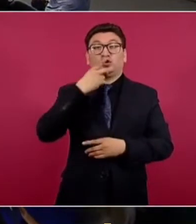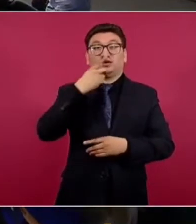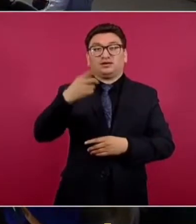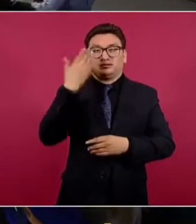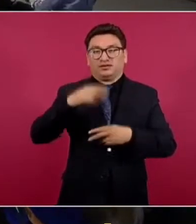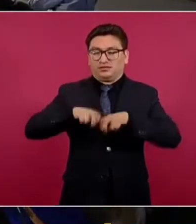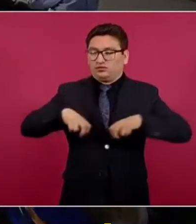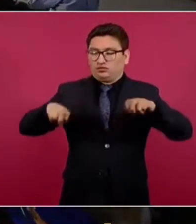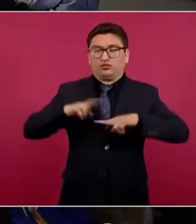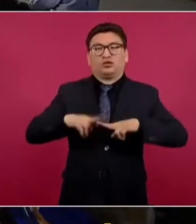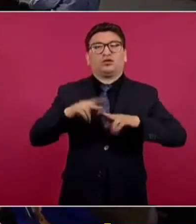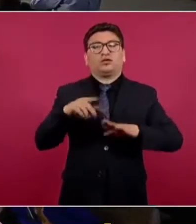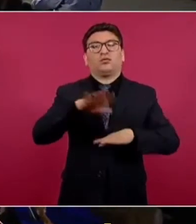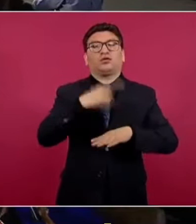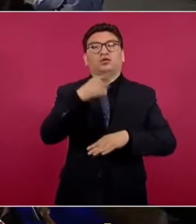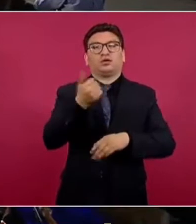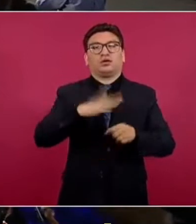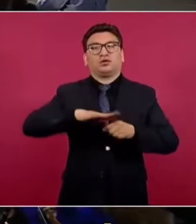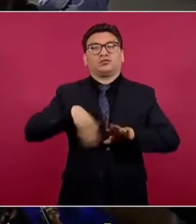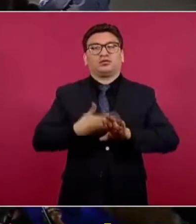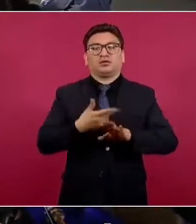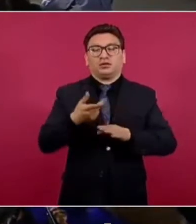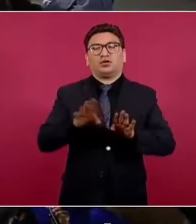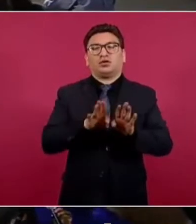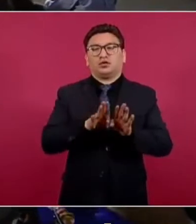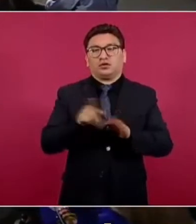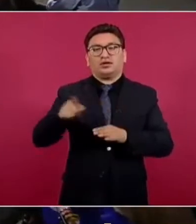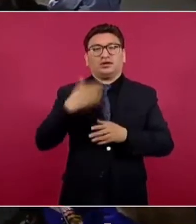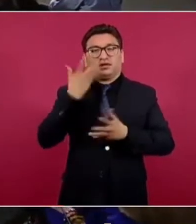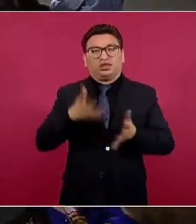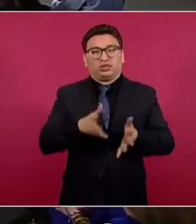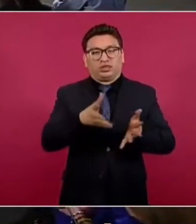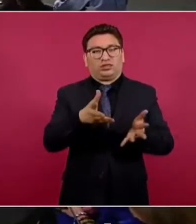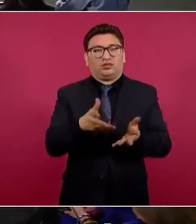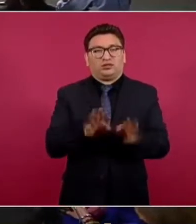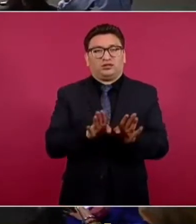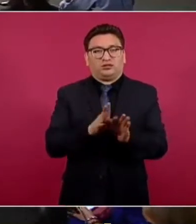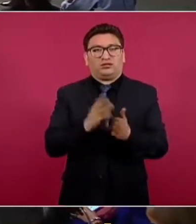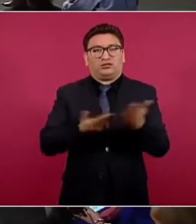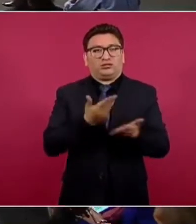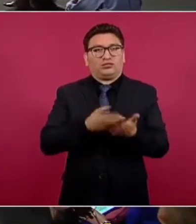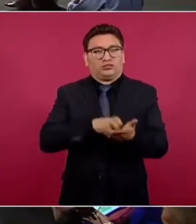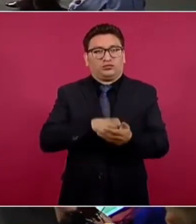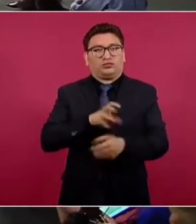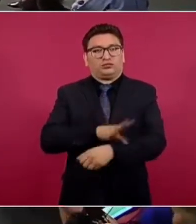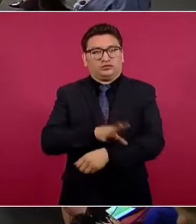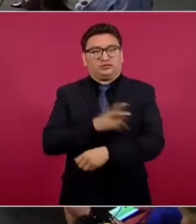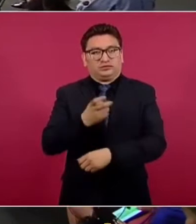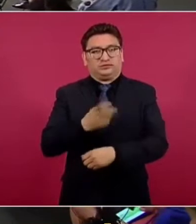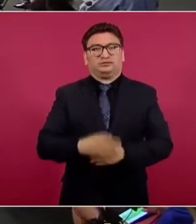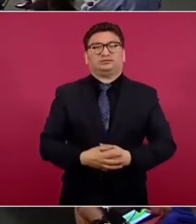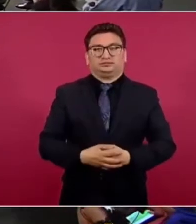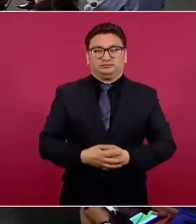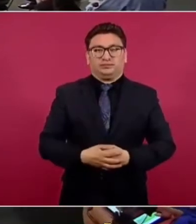bancadas opositoras a su administración para influir en esta reforma, en esta iniciativa de